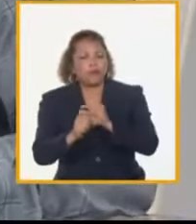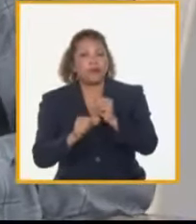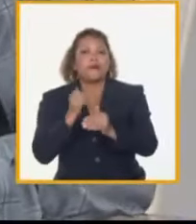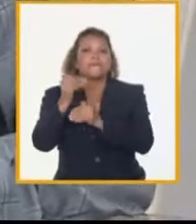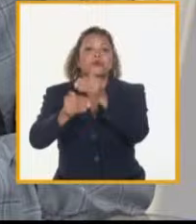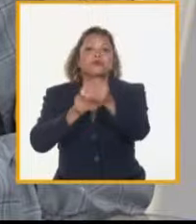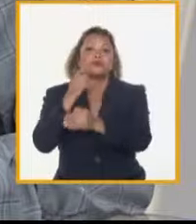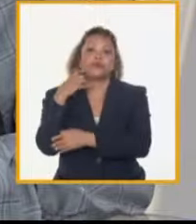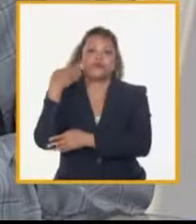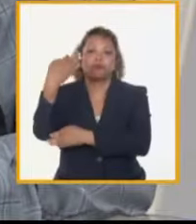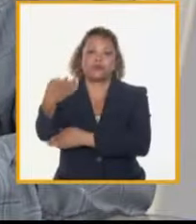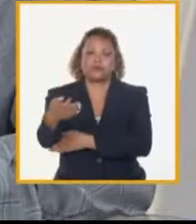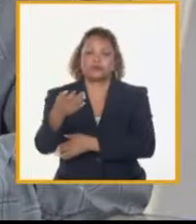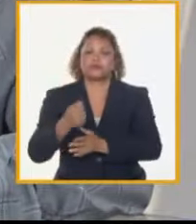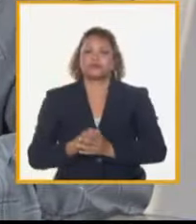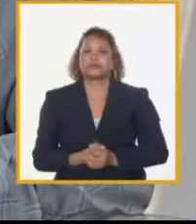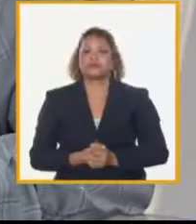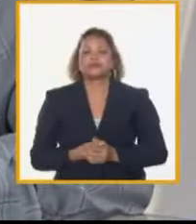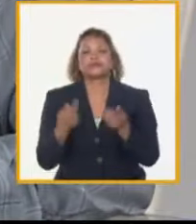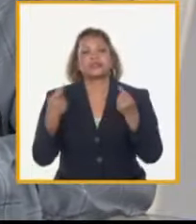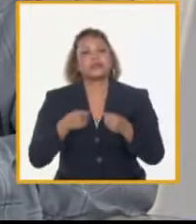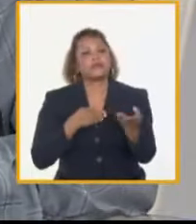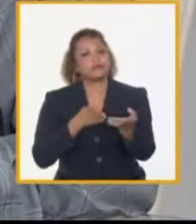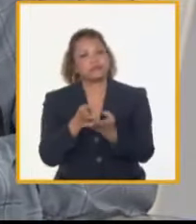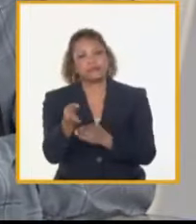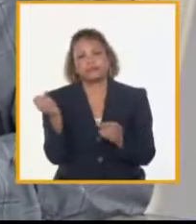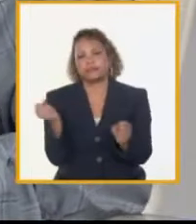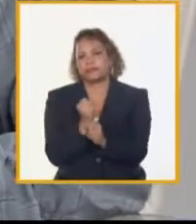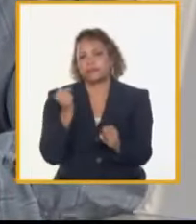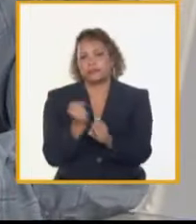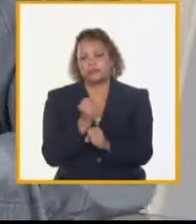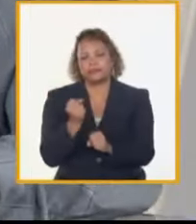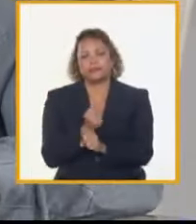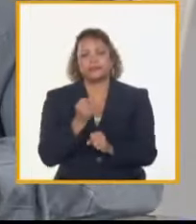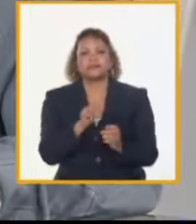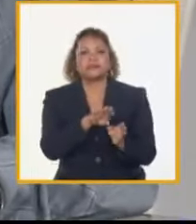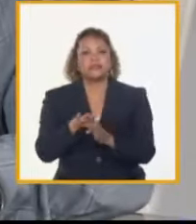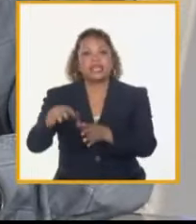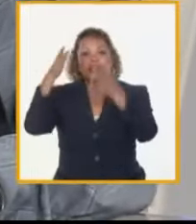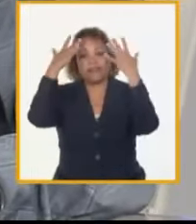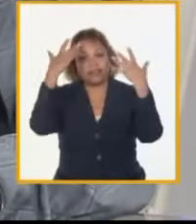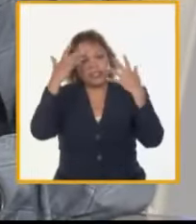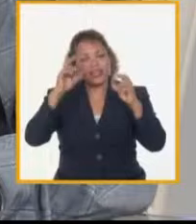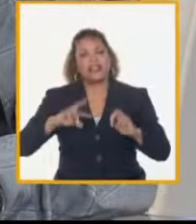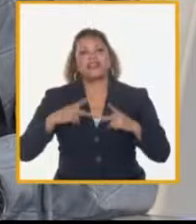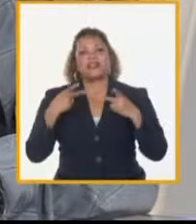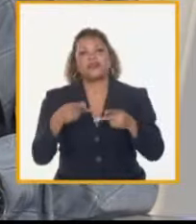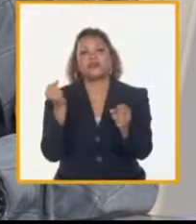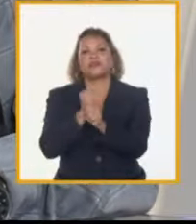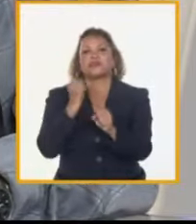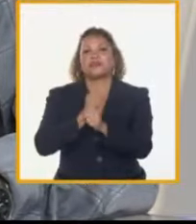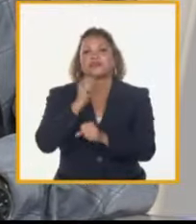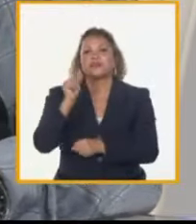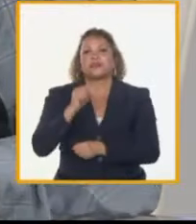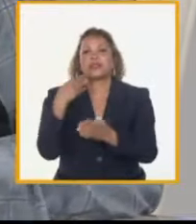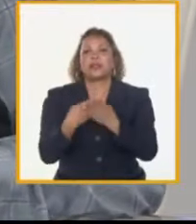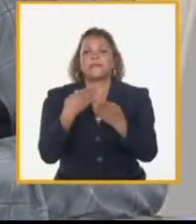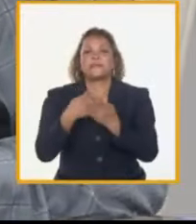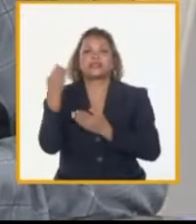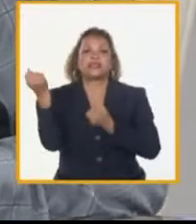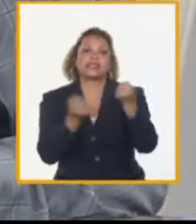que tenemos y tenemos que seguir trabajando en ellas. Felicitar una vez más a los trabajadores del sector del